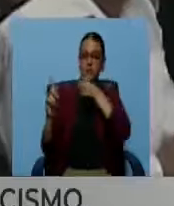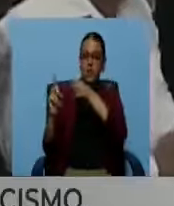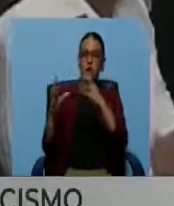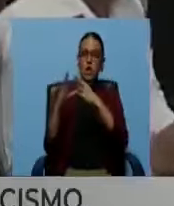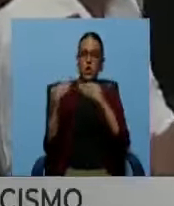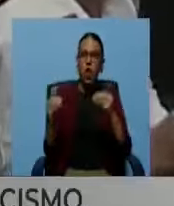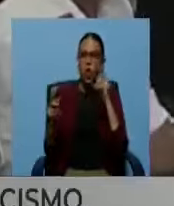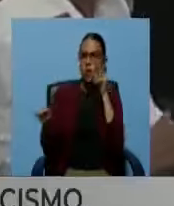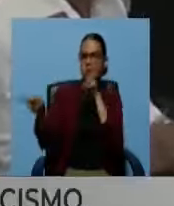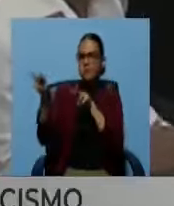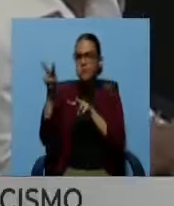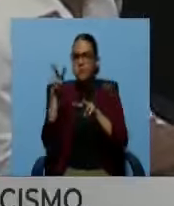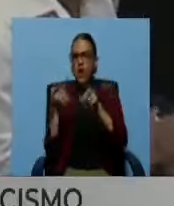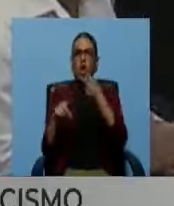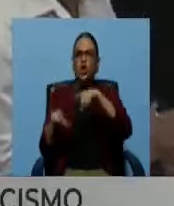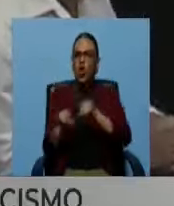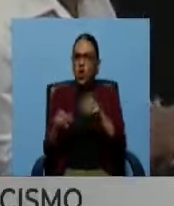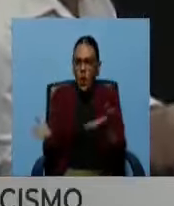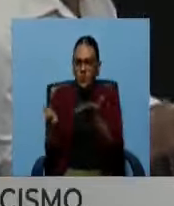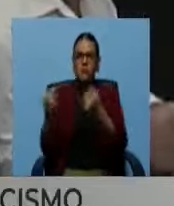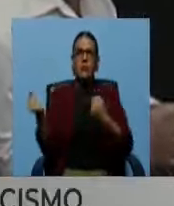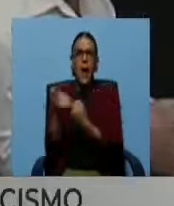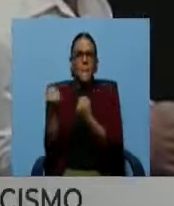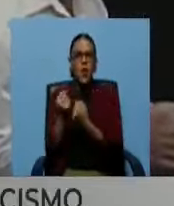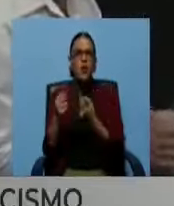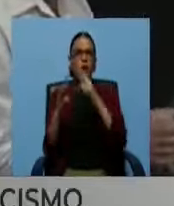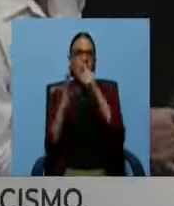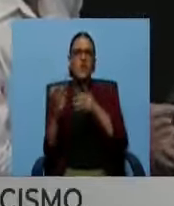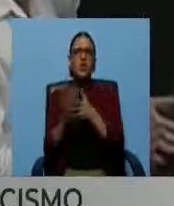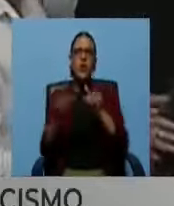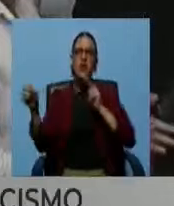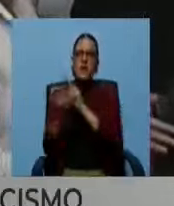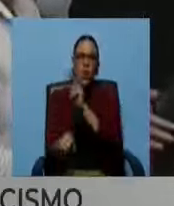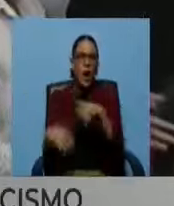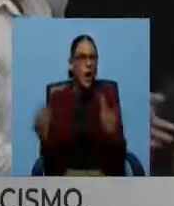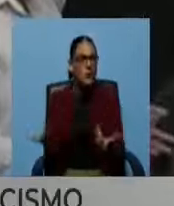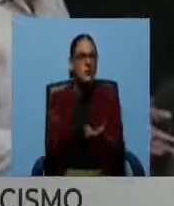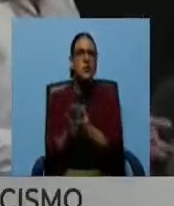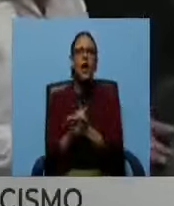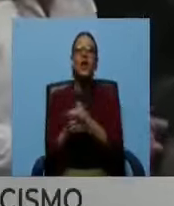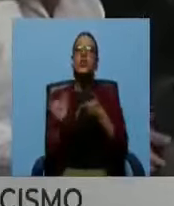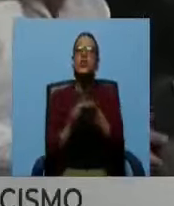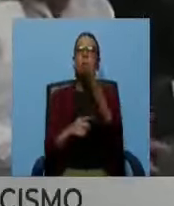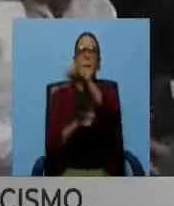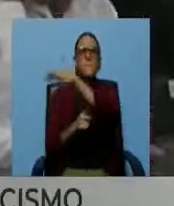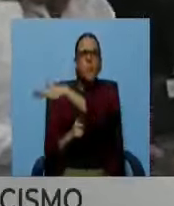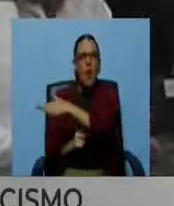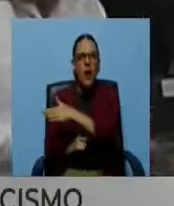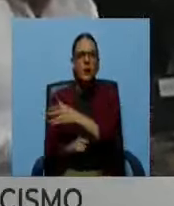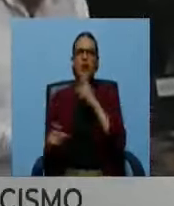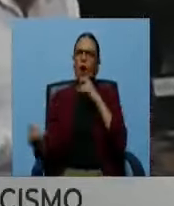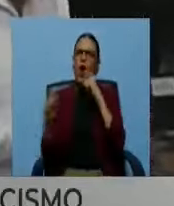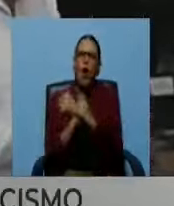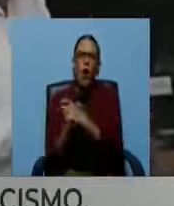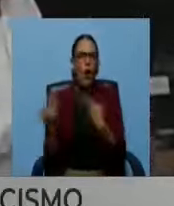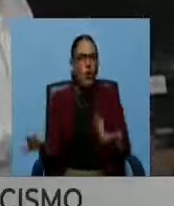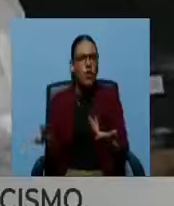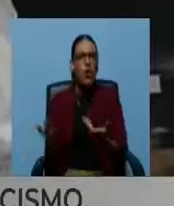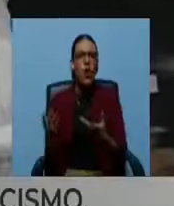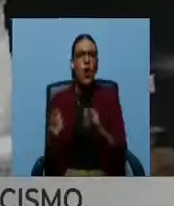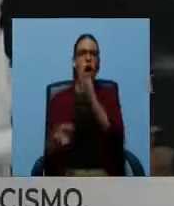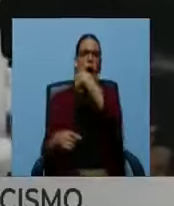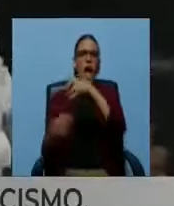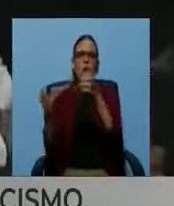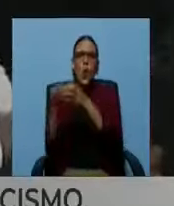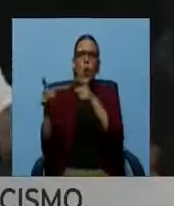comunicación promueven, impulsan la violencia, la muerte, el odio, a unos